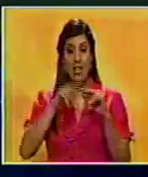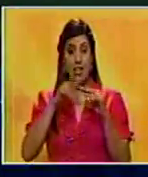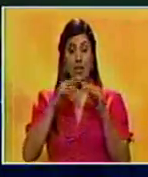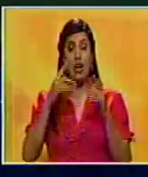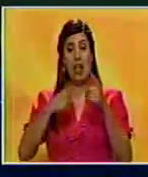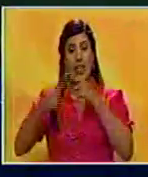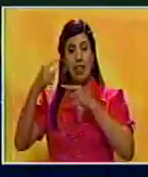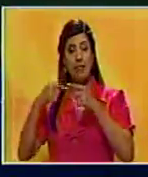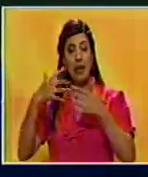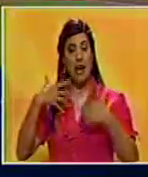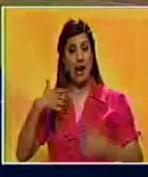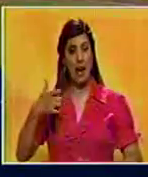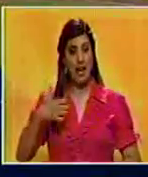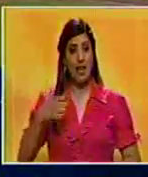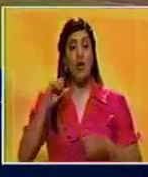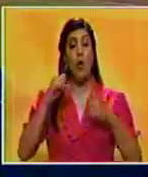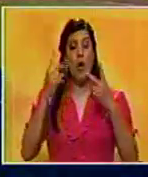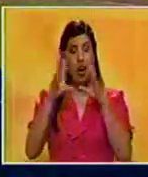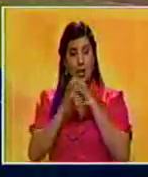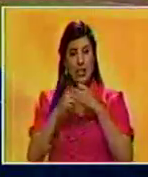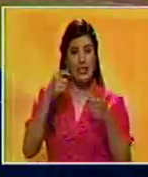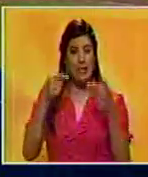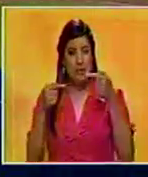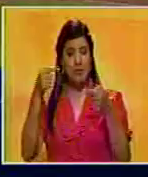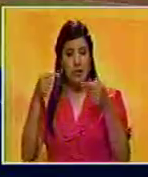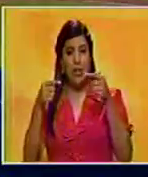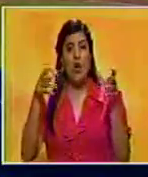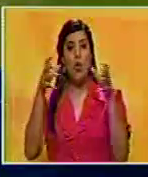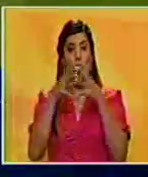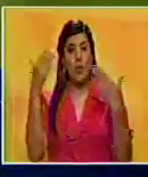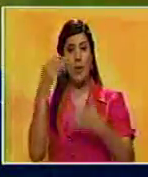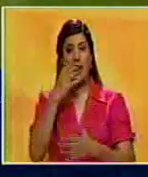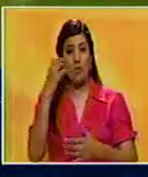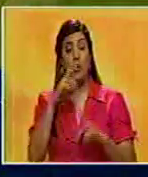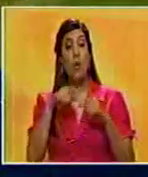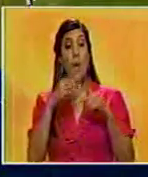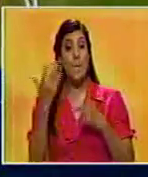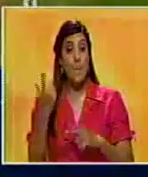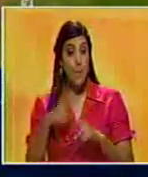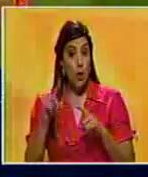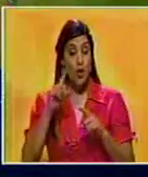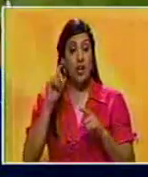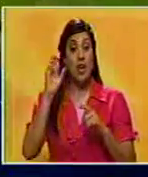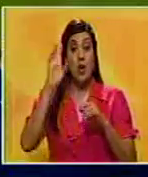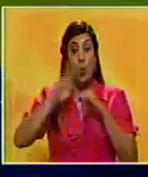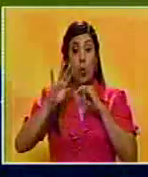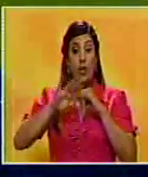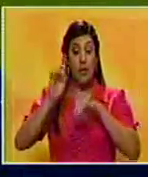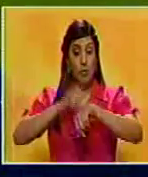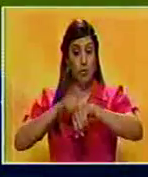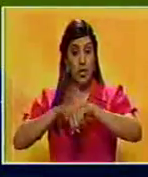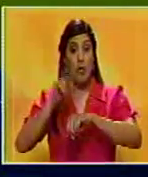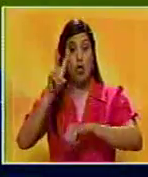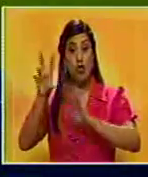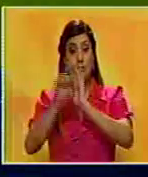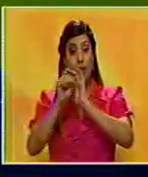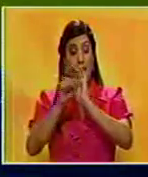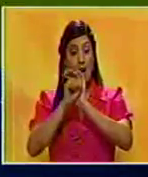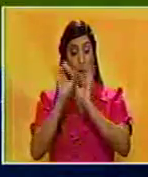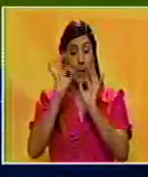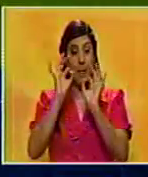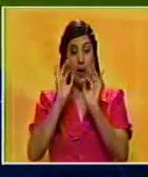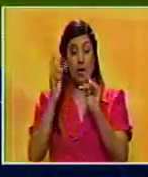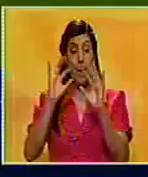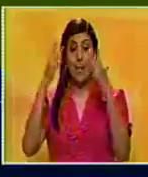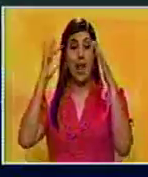sufrido un revés ante Canadá, pasó una noche bajo el dominio del derecho Edward Duceta, pero en el último capítulo, a 2 outs de la eliminación, llegó